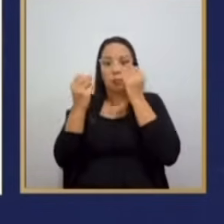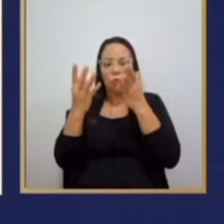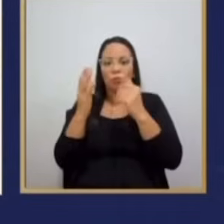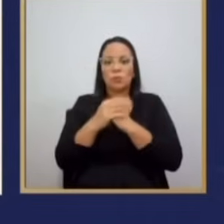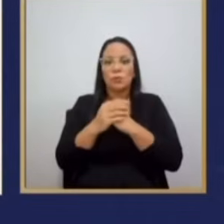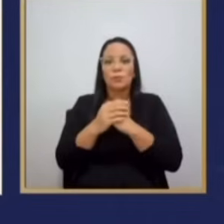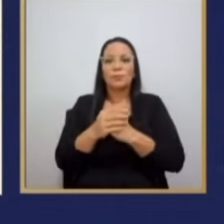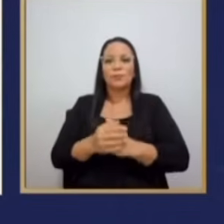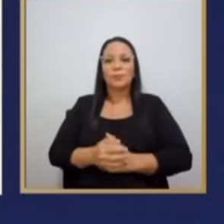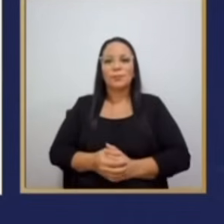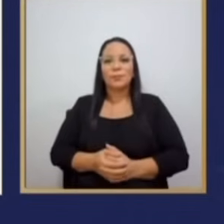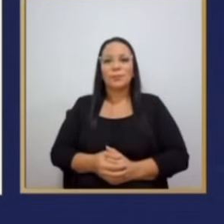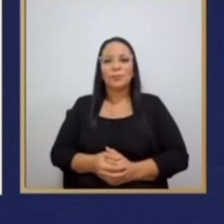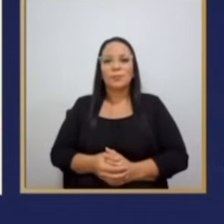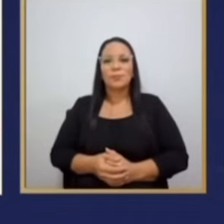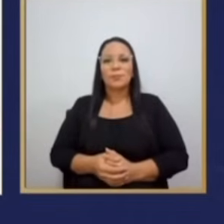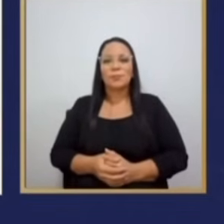virtualmente